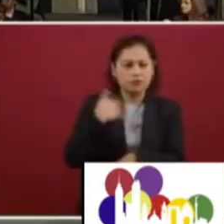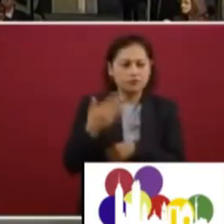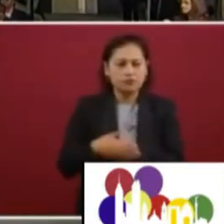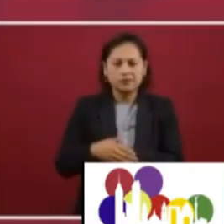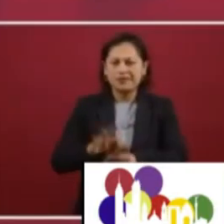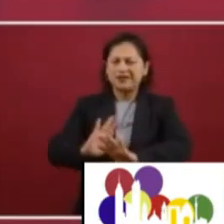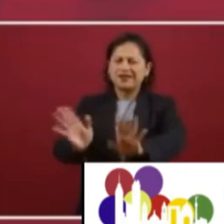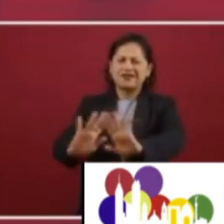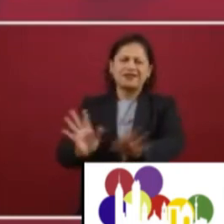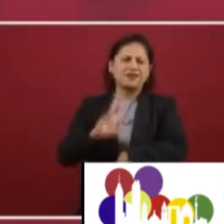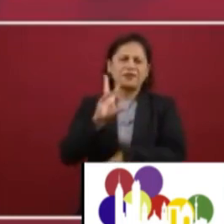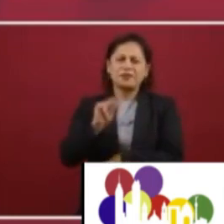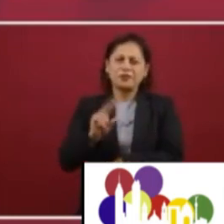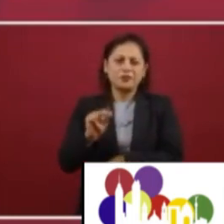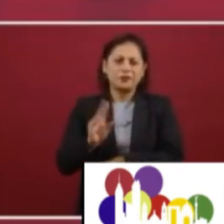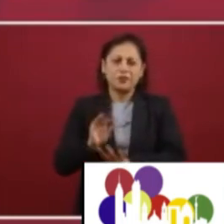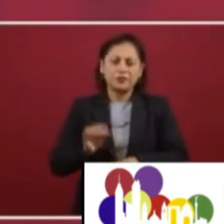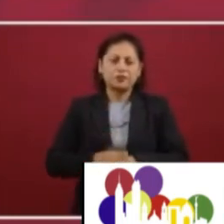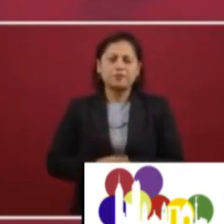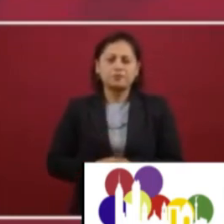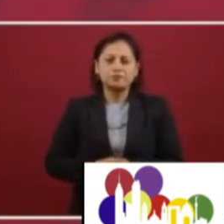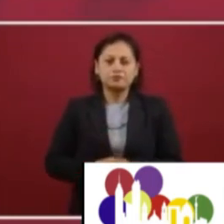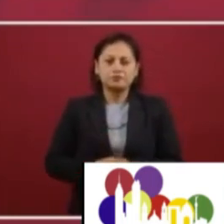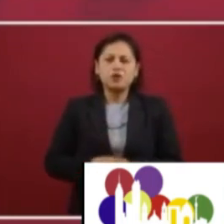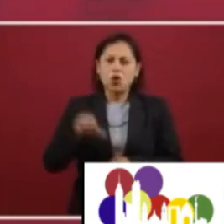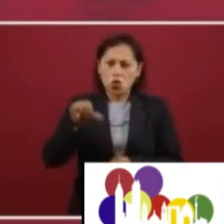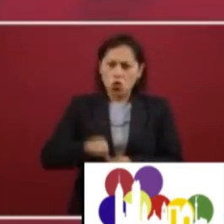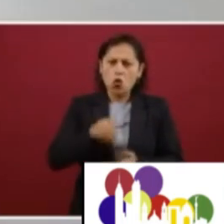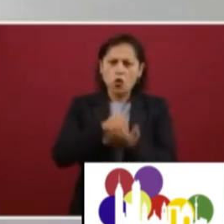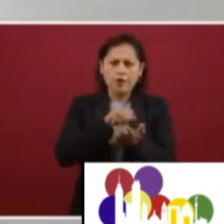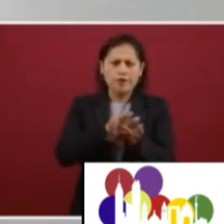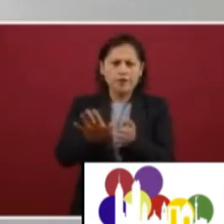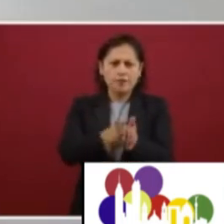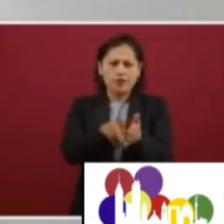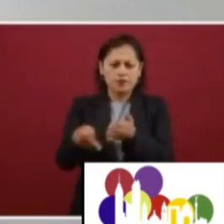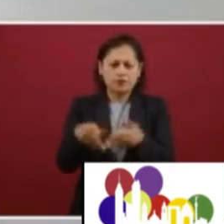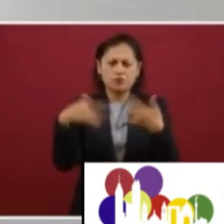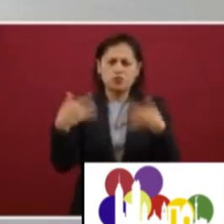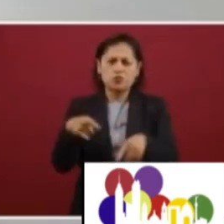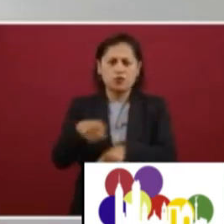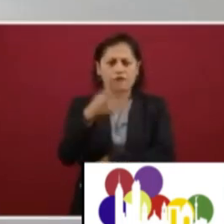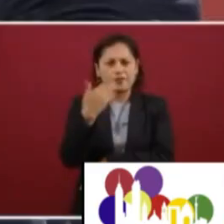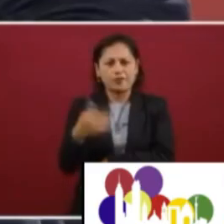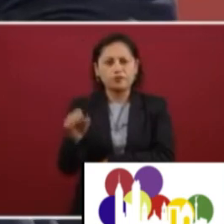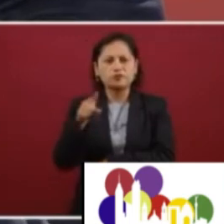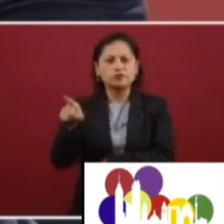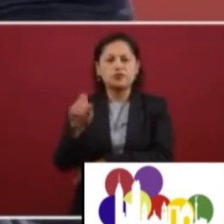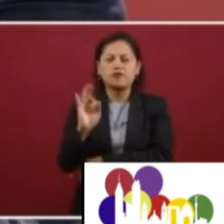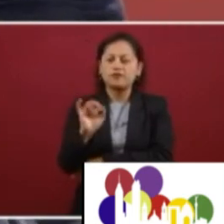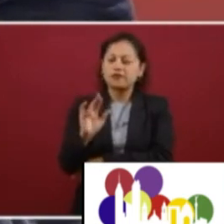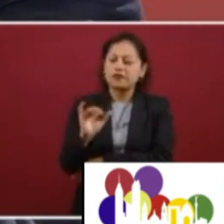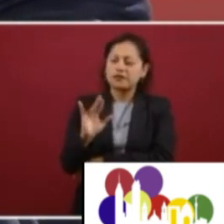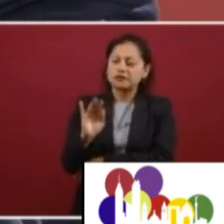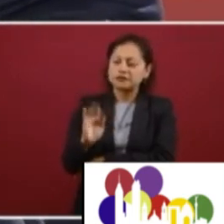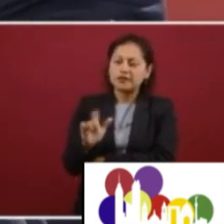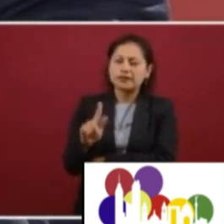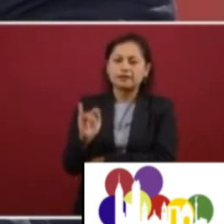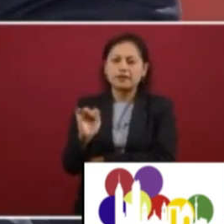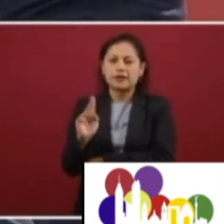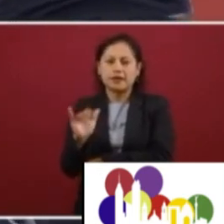en otros temas critica el presidente lópez obrador al periódico financial times el cual publicó que el presupuesto para